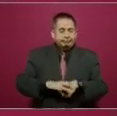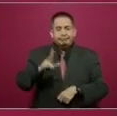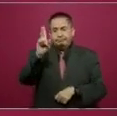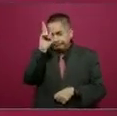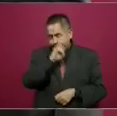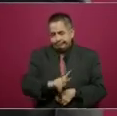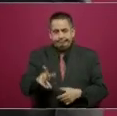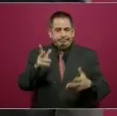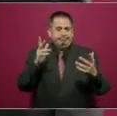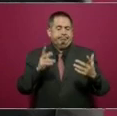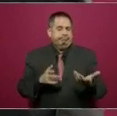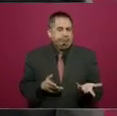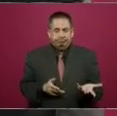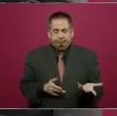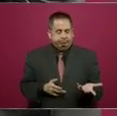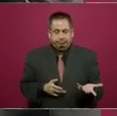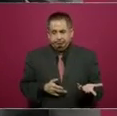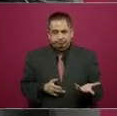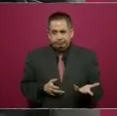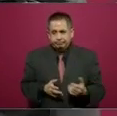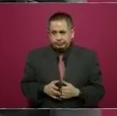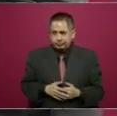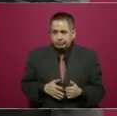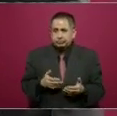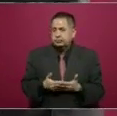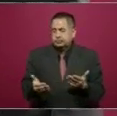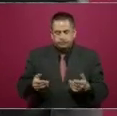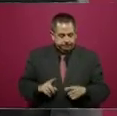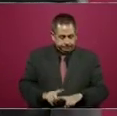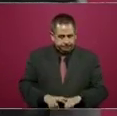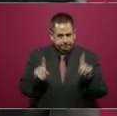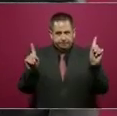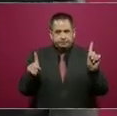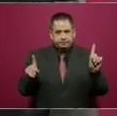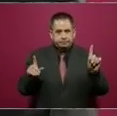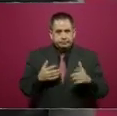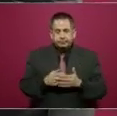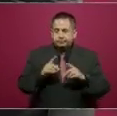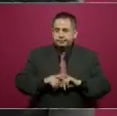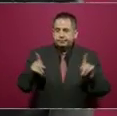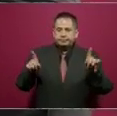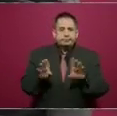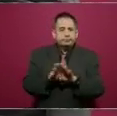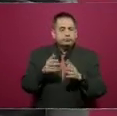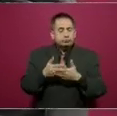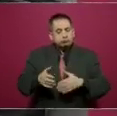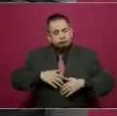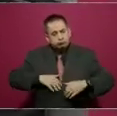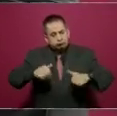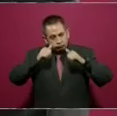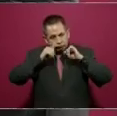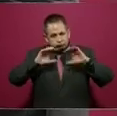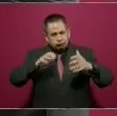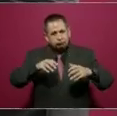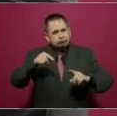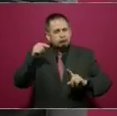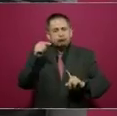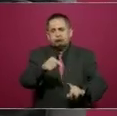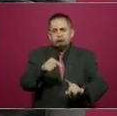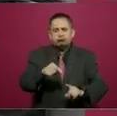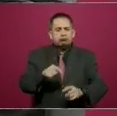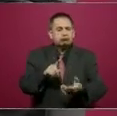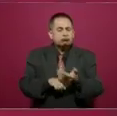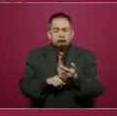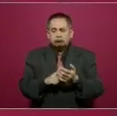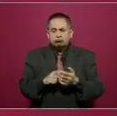violencia. Ahora es distinto. Ahora estamos atendiendo las causas que originan